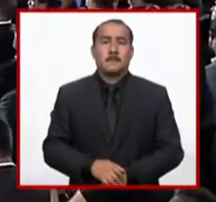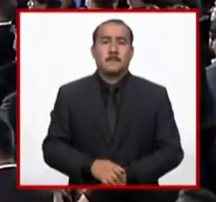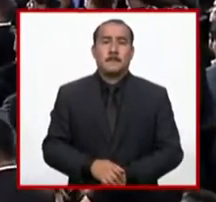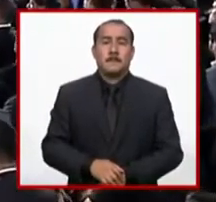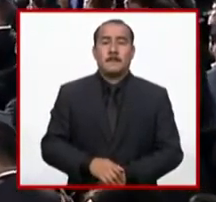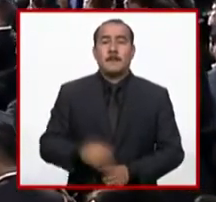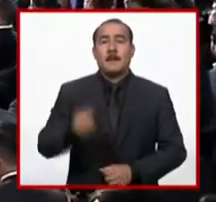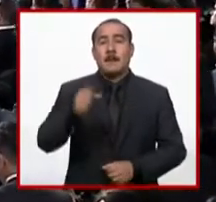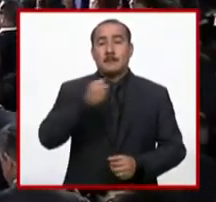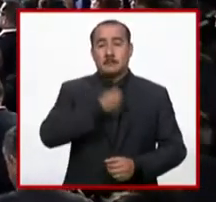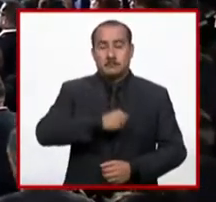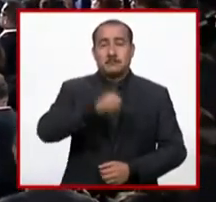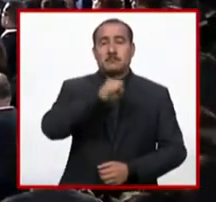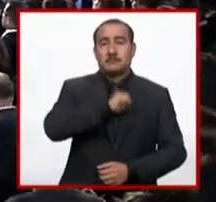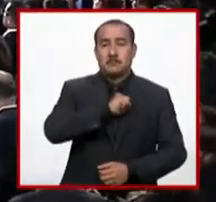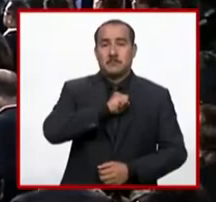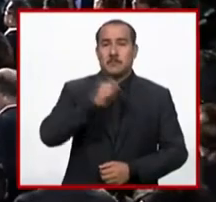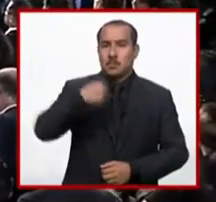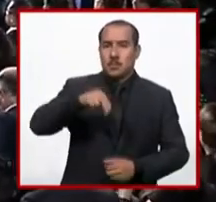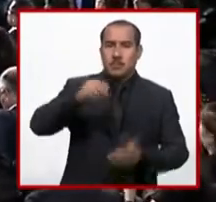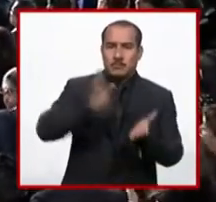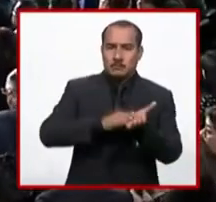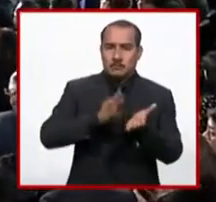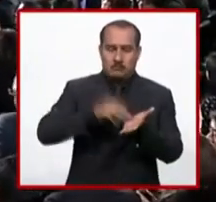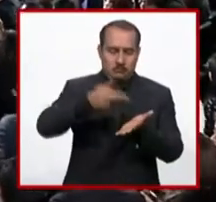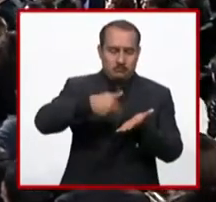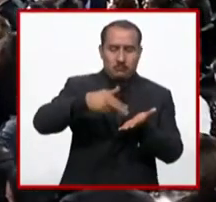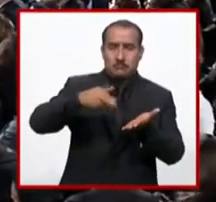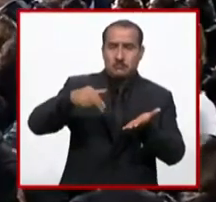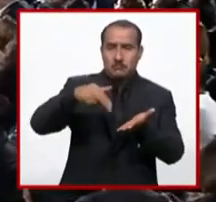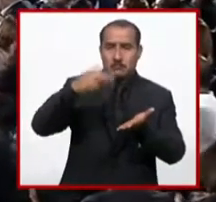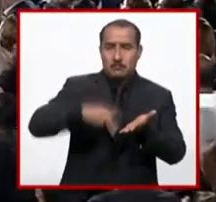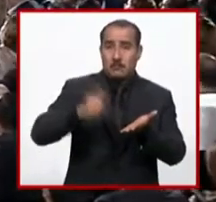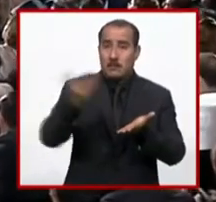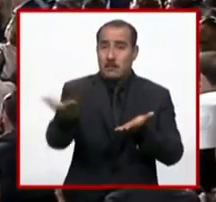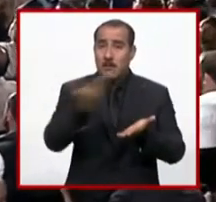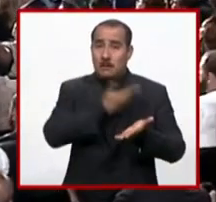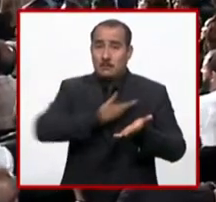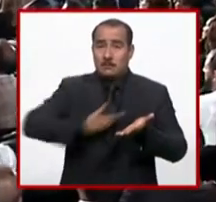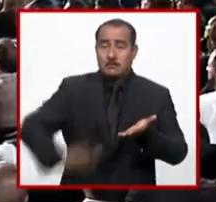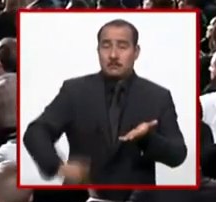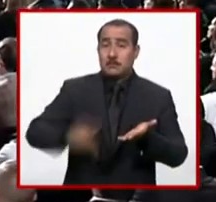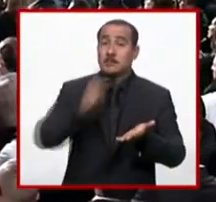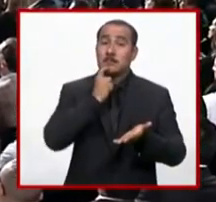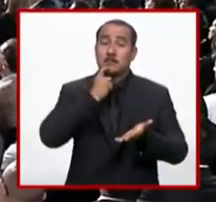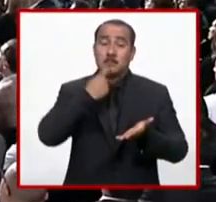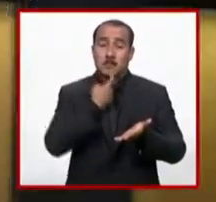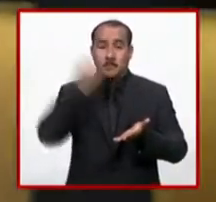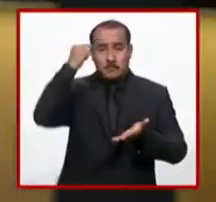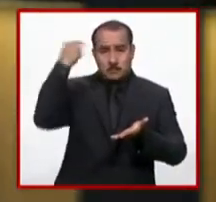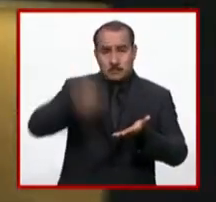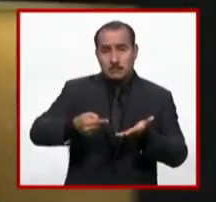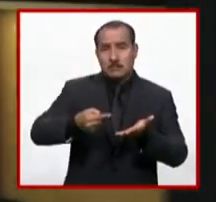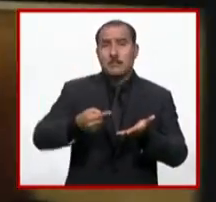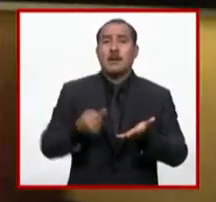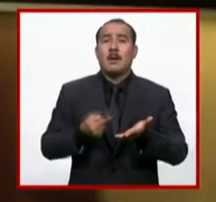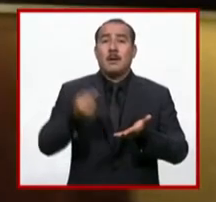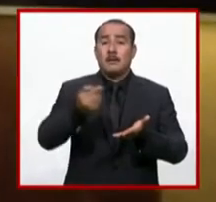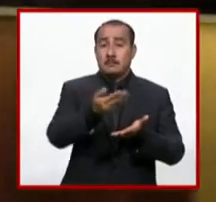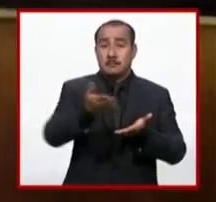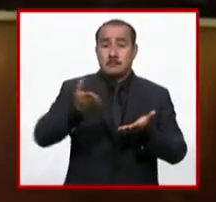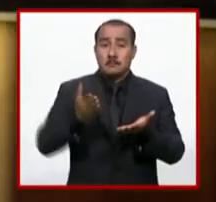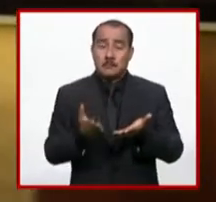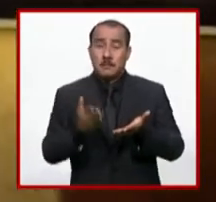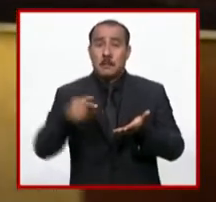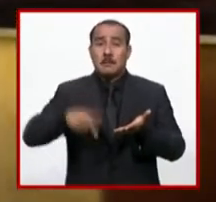del sector salud. Firmamos un convenio con el presidente Andrés Manuel López Obrador para que la nómina